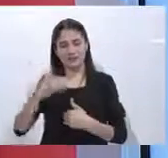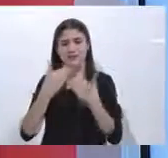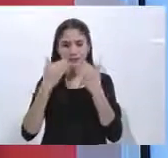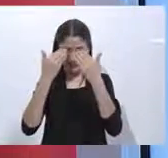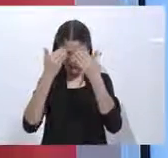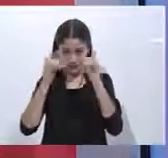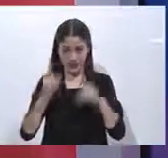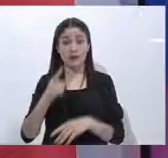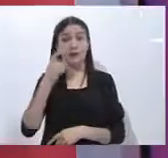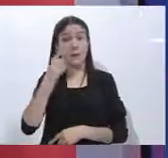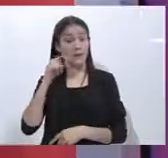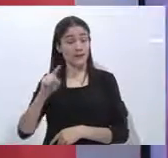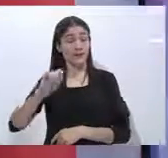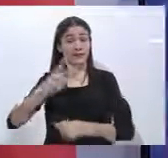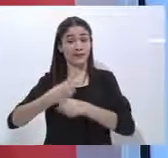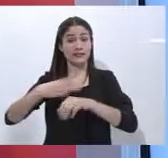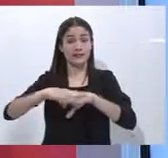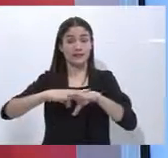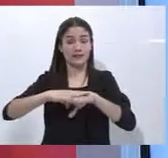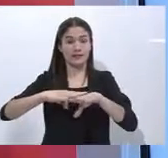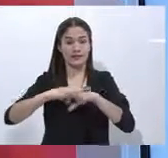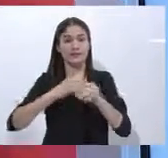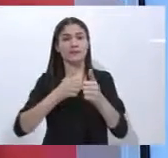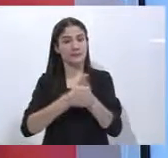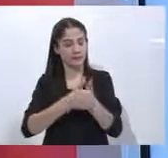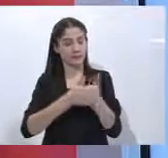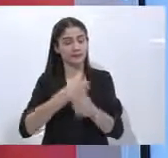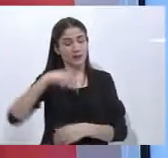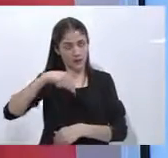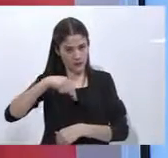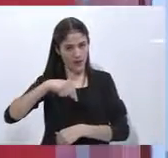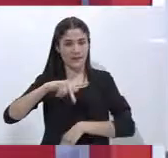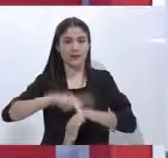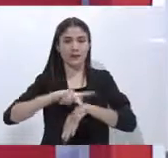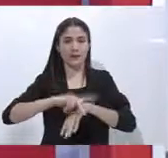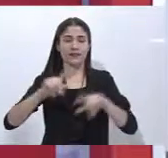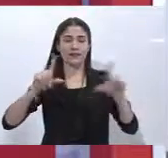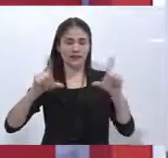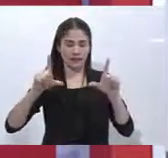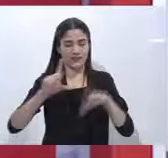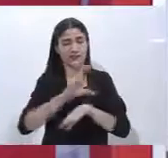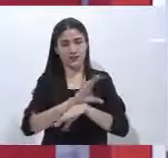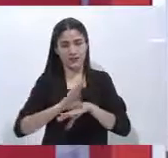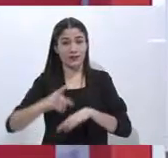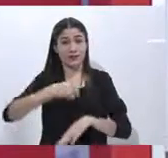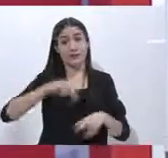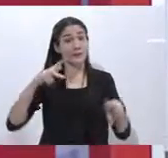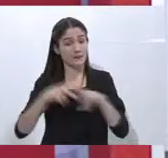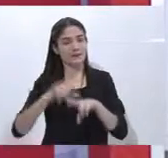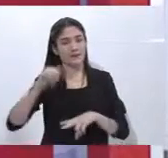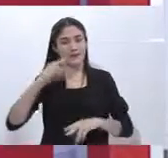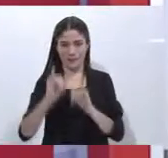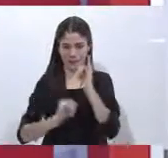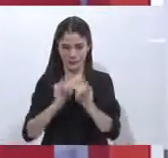ingeniero nicasio romero viceministro de agricultura acompañándonos hoy aquí en el espacio de paraguay en 15 con esto hacemos una breve pausa en